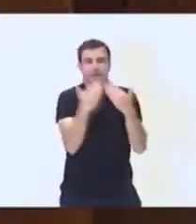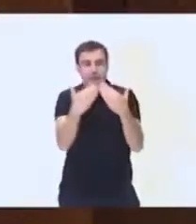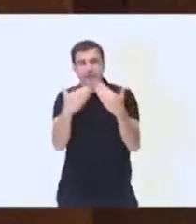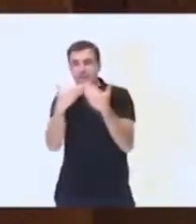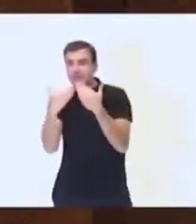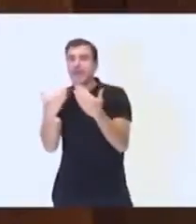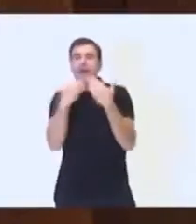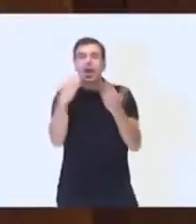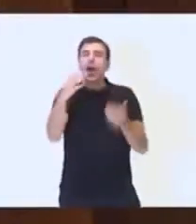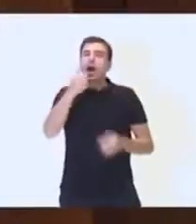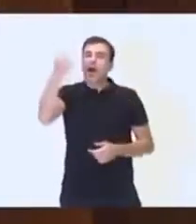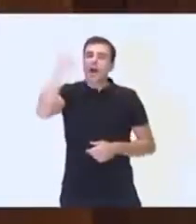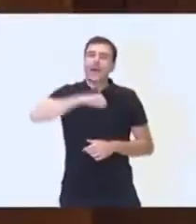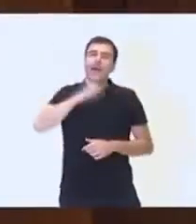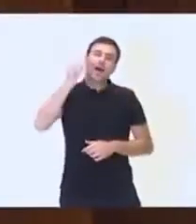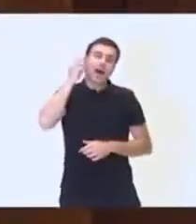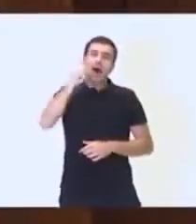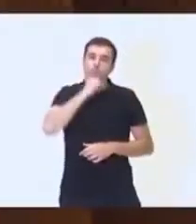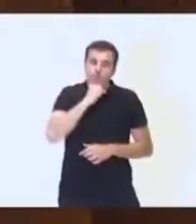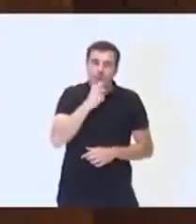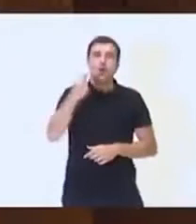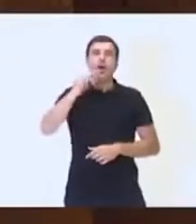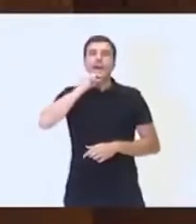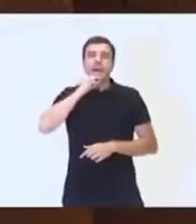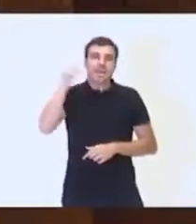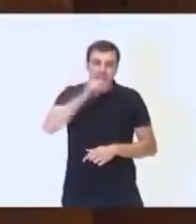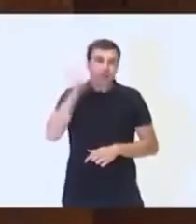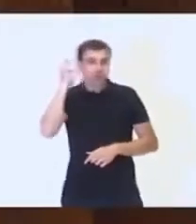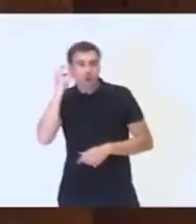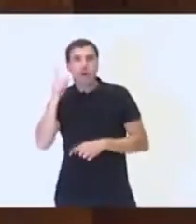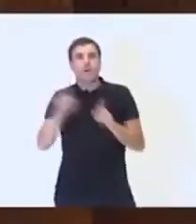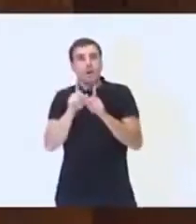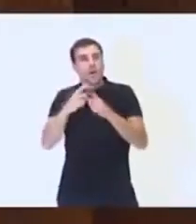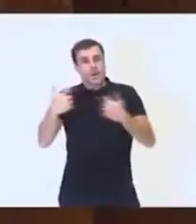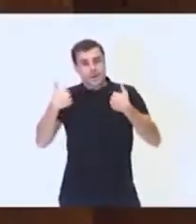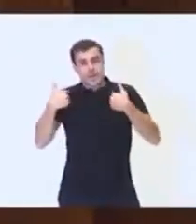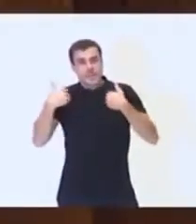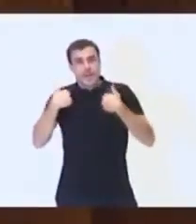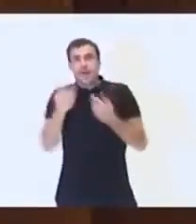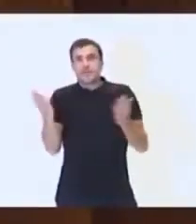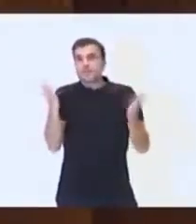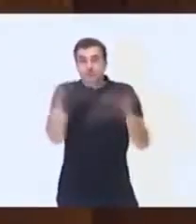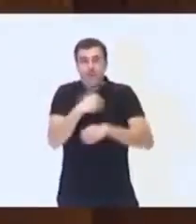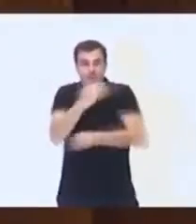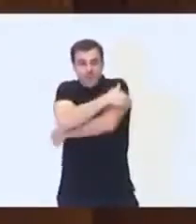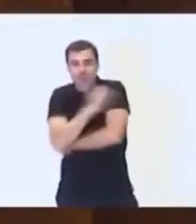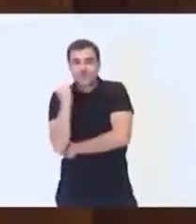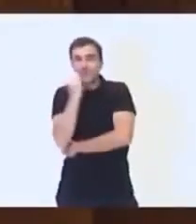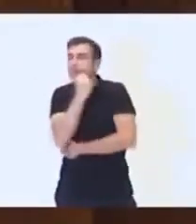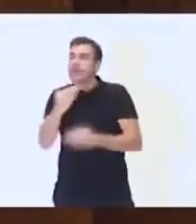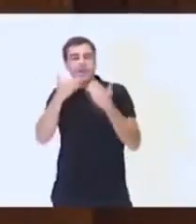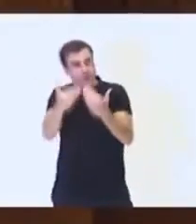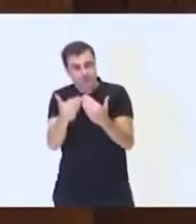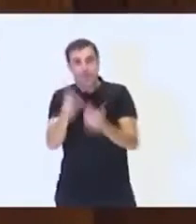las abuelas y a los abuelos, a las nietas y a los nietos que llevan meses sacrificando besos y abrazos. Gracias a las madres y a